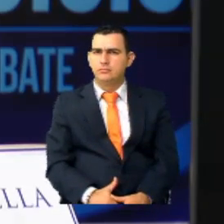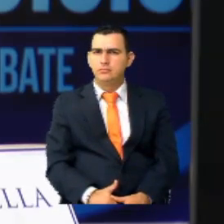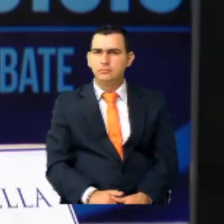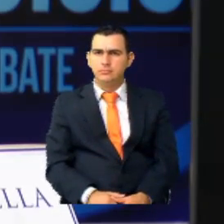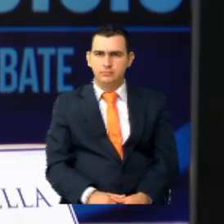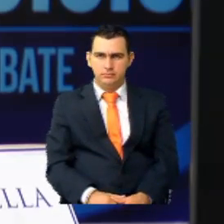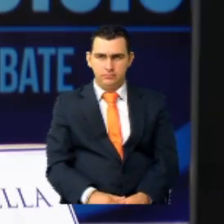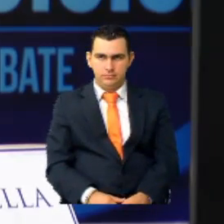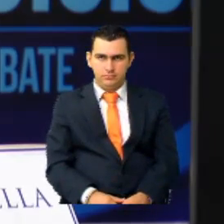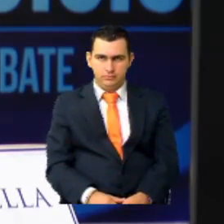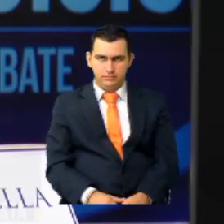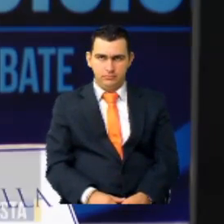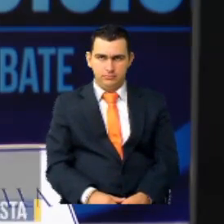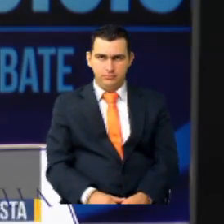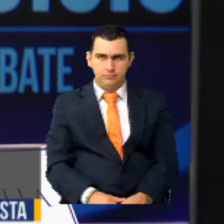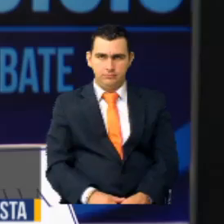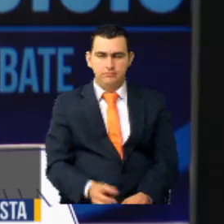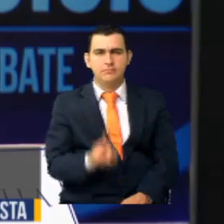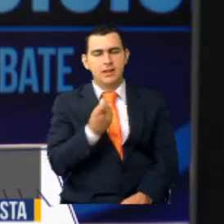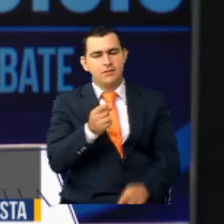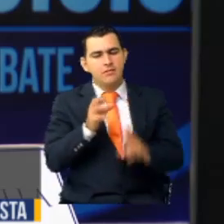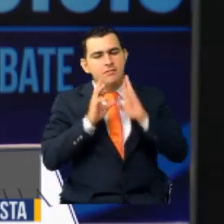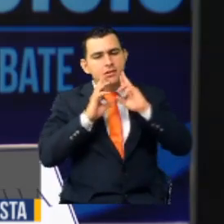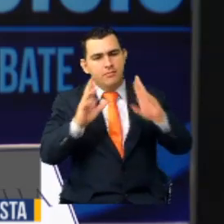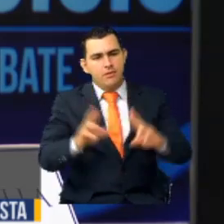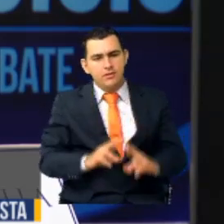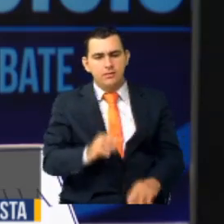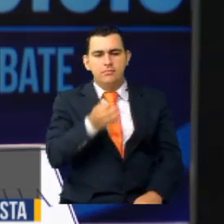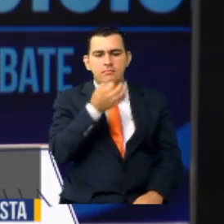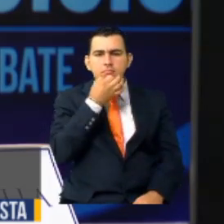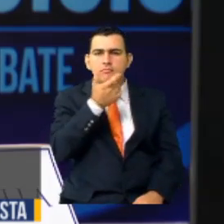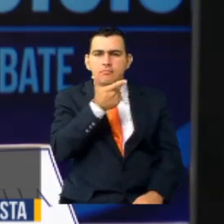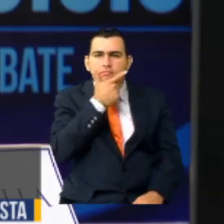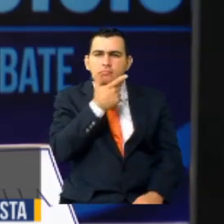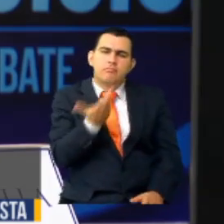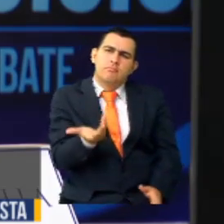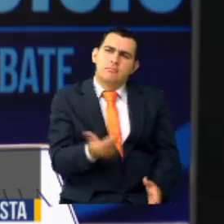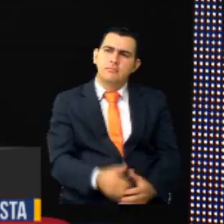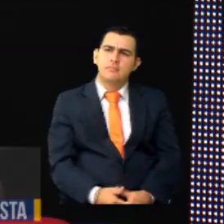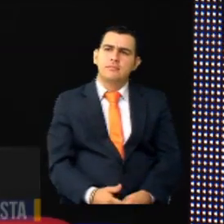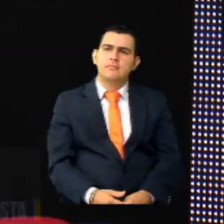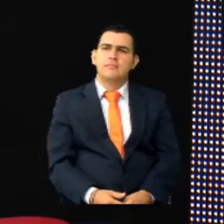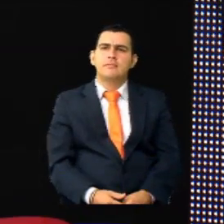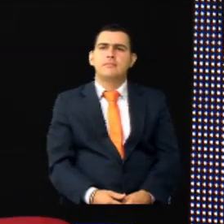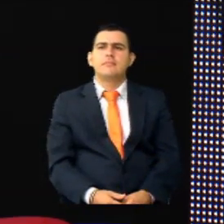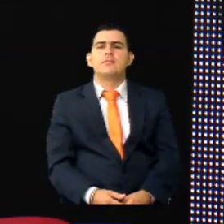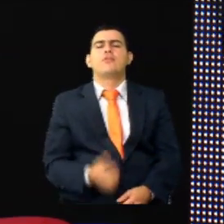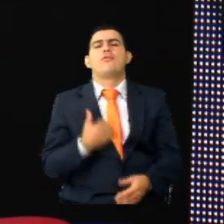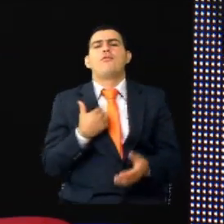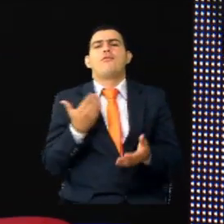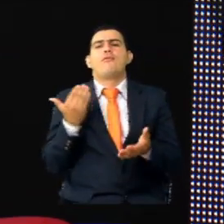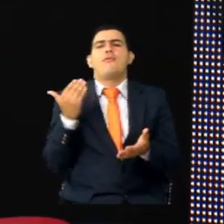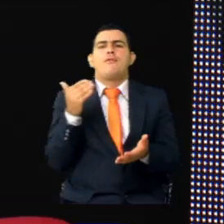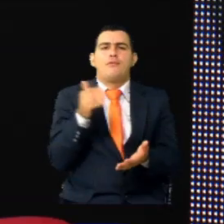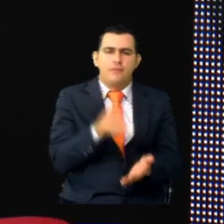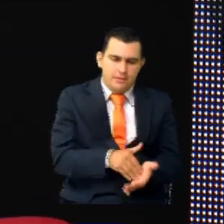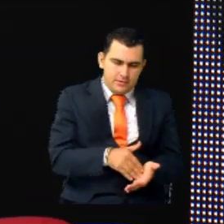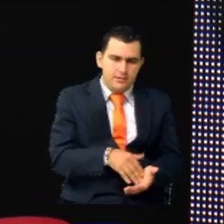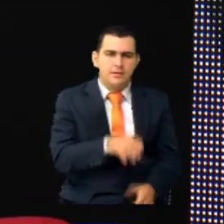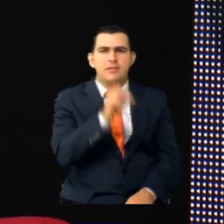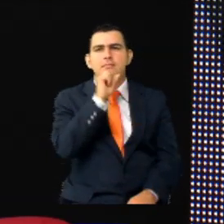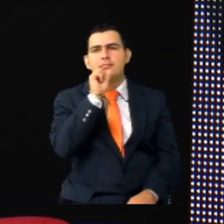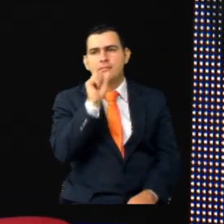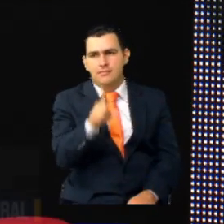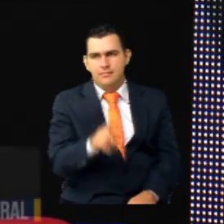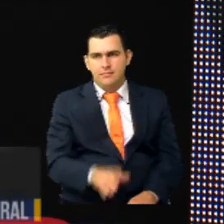Pero me quedé esperando la respuesta. ¿Qué pasó con la comunidad LGTBI? Vuelvo y le repito, y gracias por la pregunta.